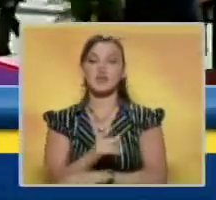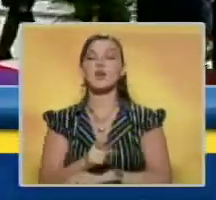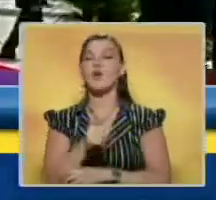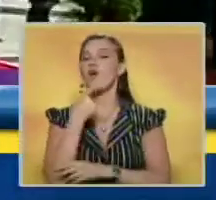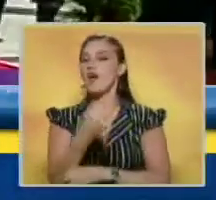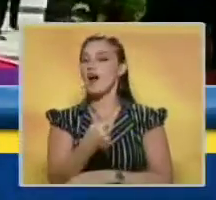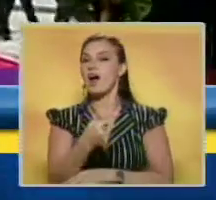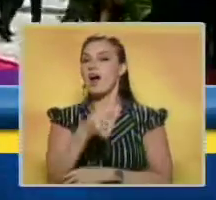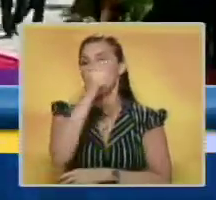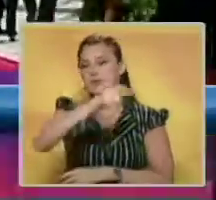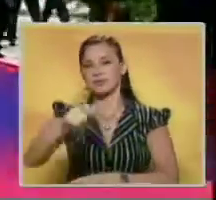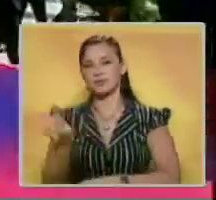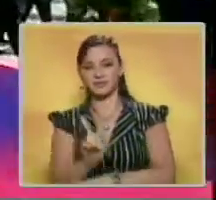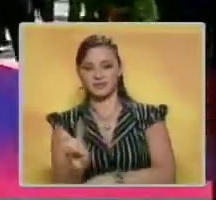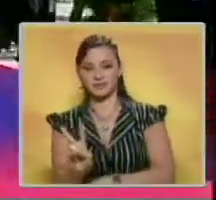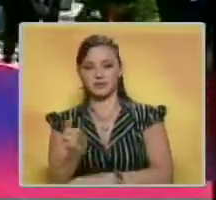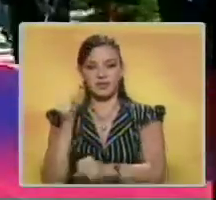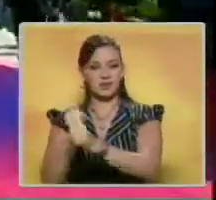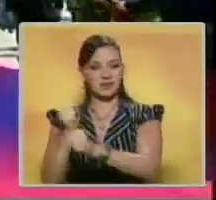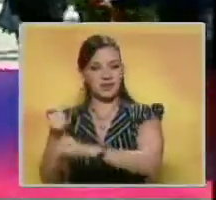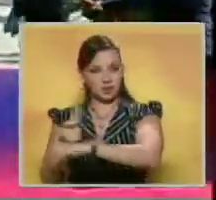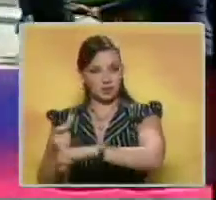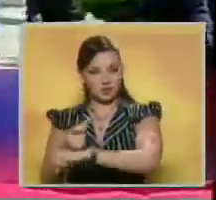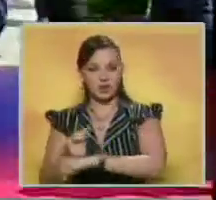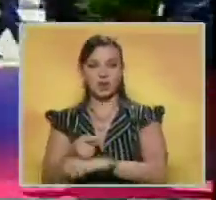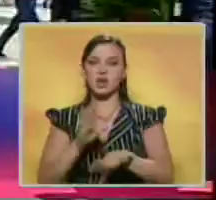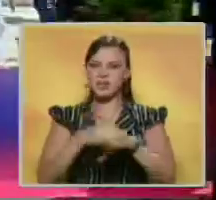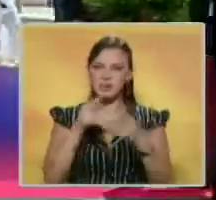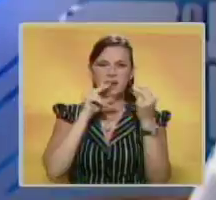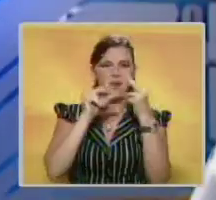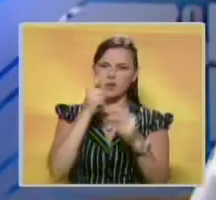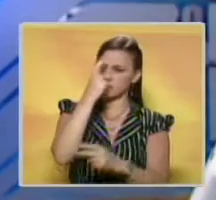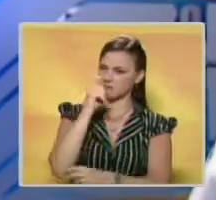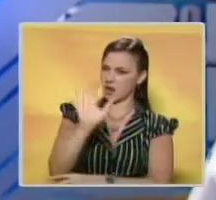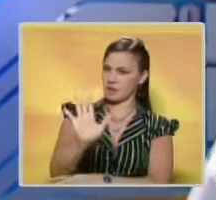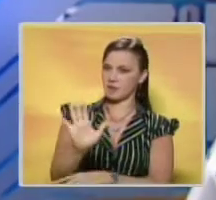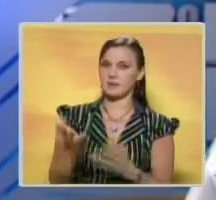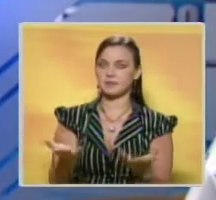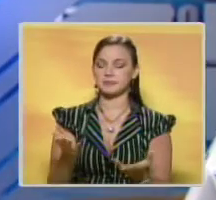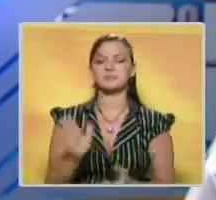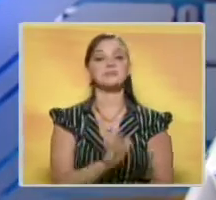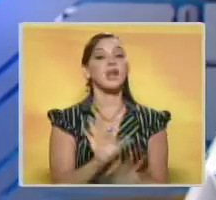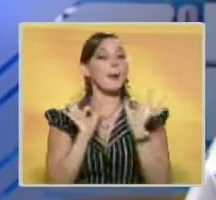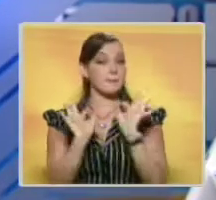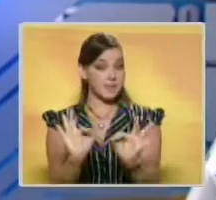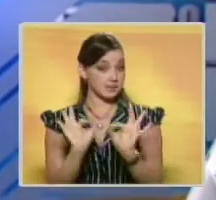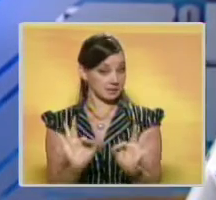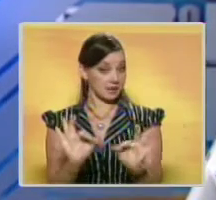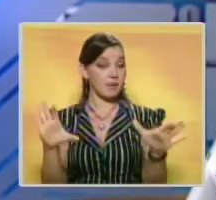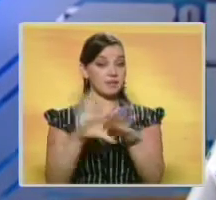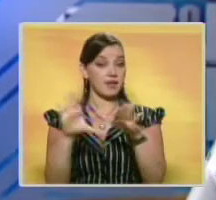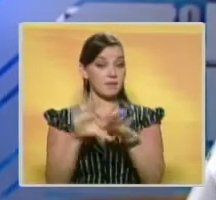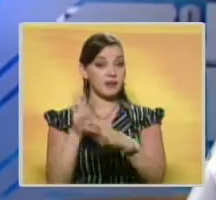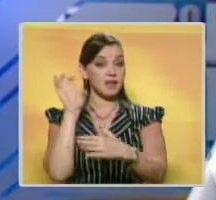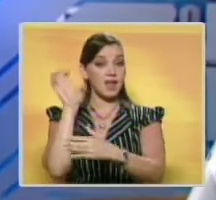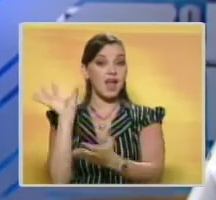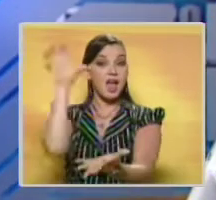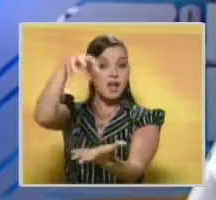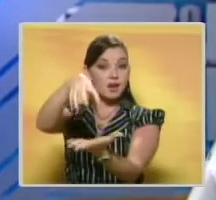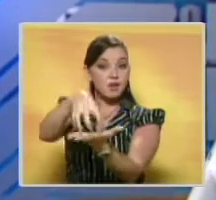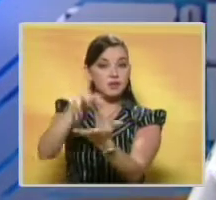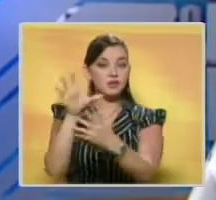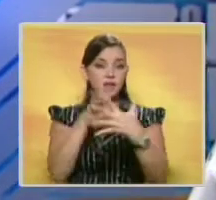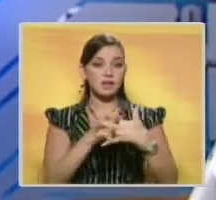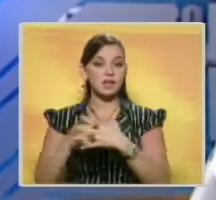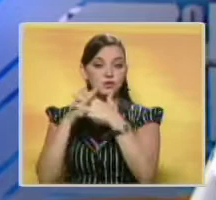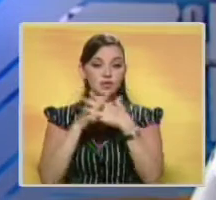el país suramericano como una amenaza. Y precisamente este martes el Congreso de los Estados Unidos llevó a cabo